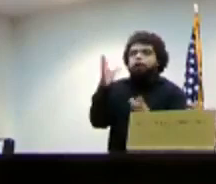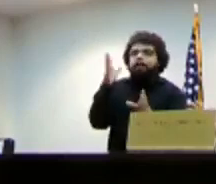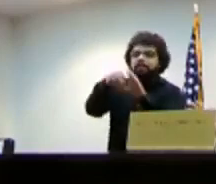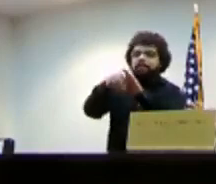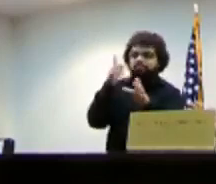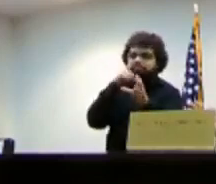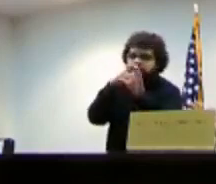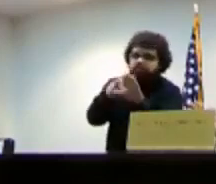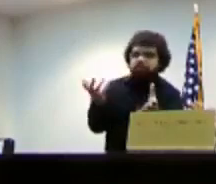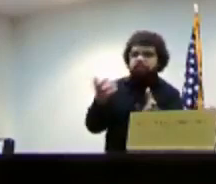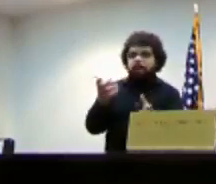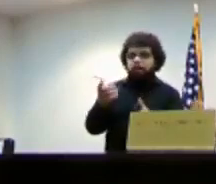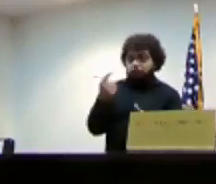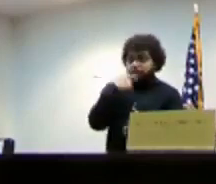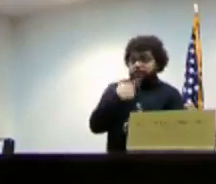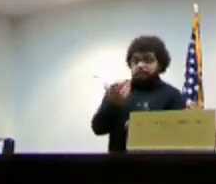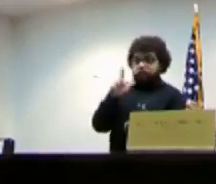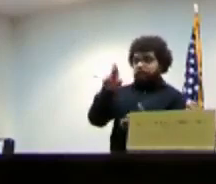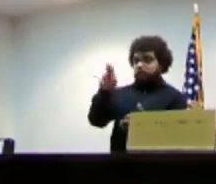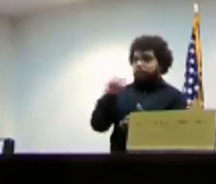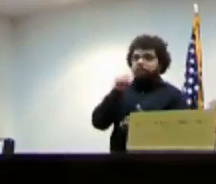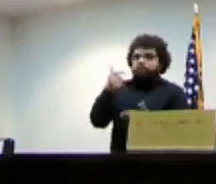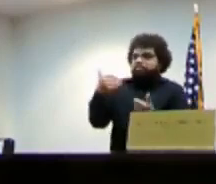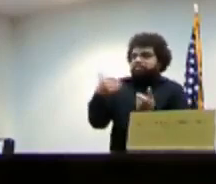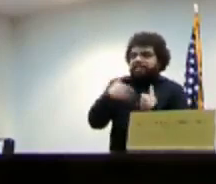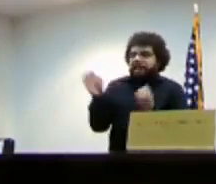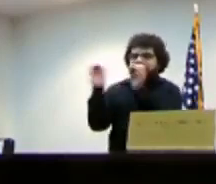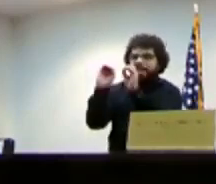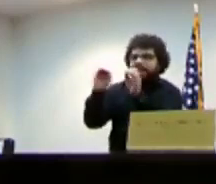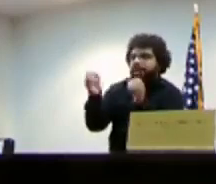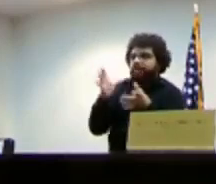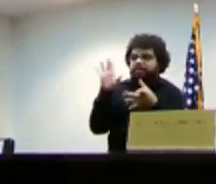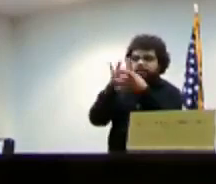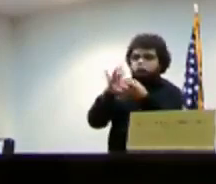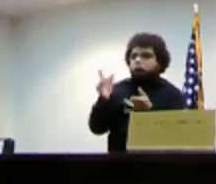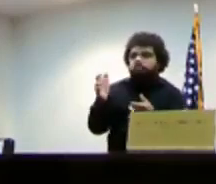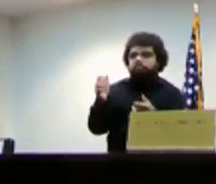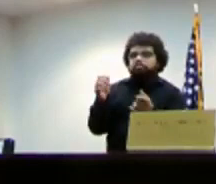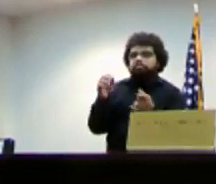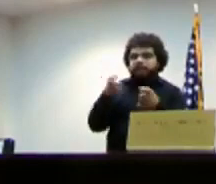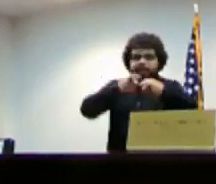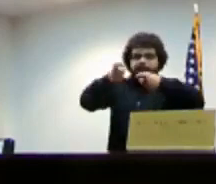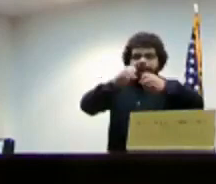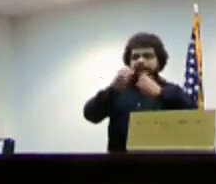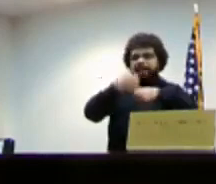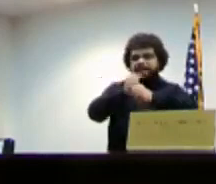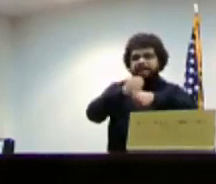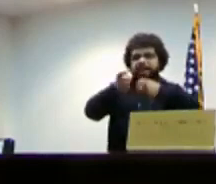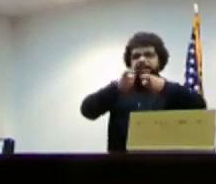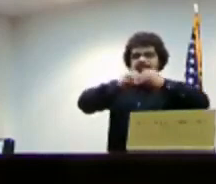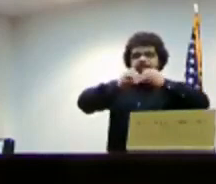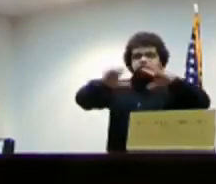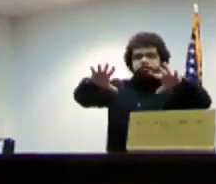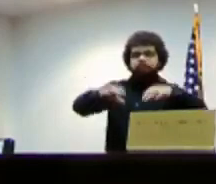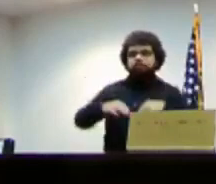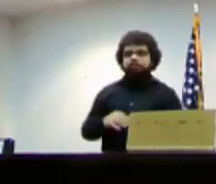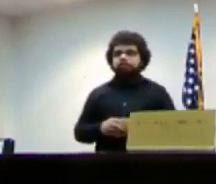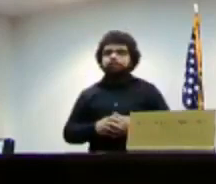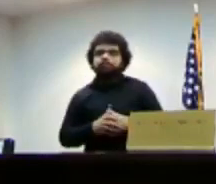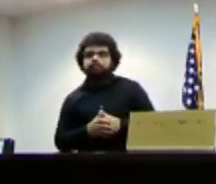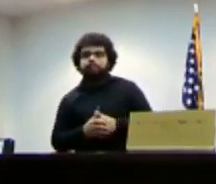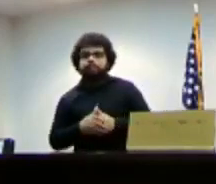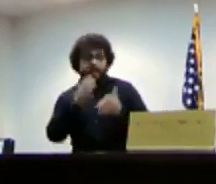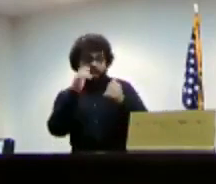dijeron que Luma no tenía que ver nada, y al pueblo, que Luma no tenía que ver nada en la generación. No tiene que ver nada en la parte de generación. ¿Y por qué ellos están pidiendo